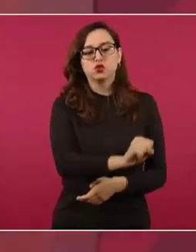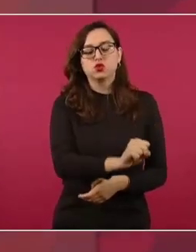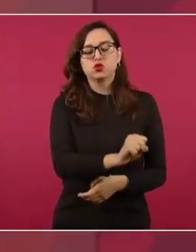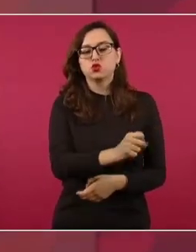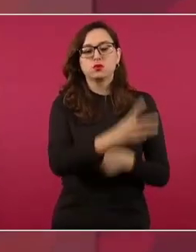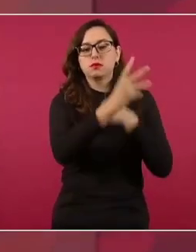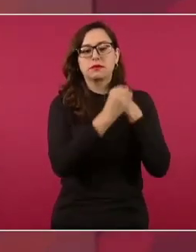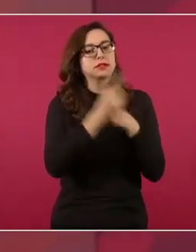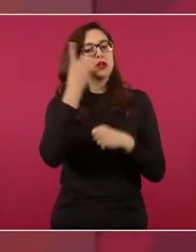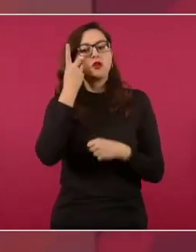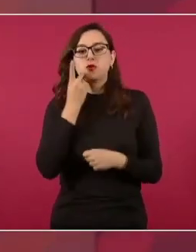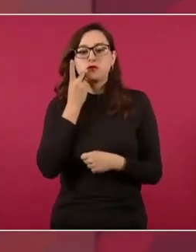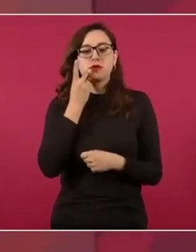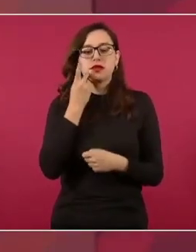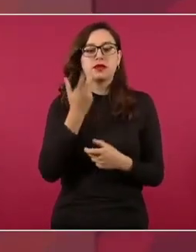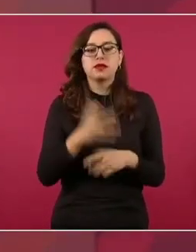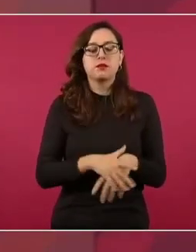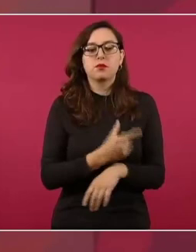estaba viendo